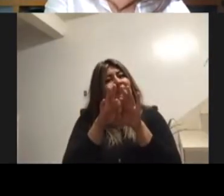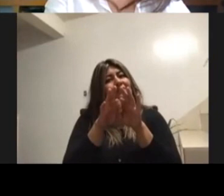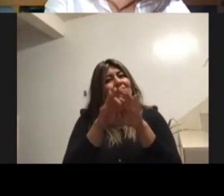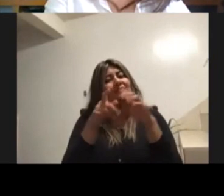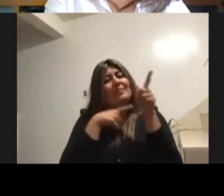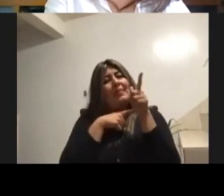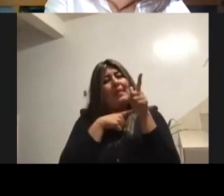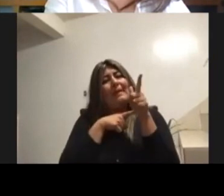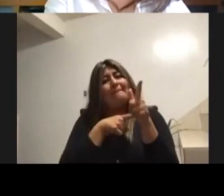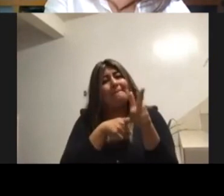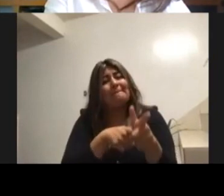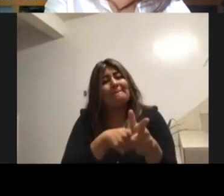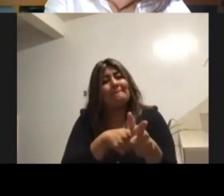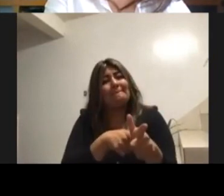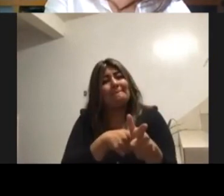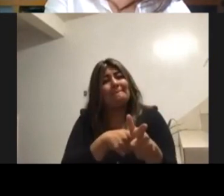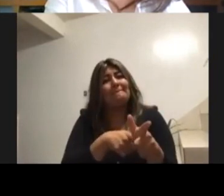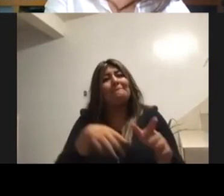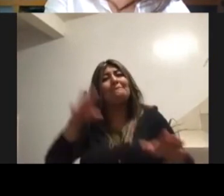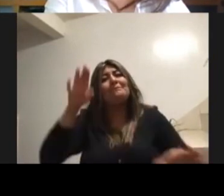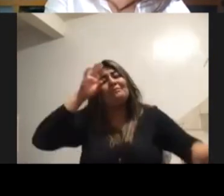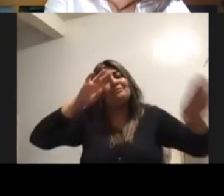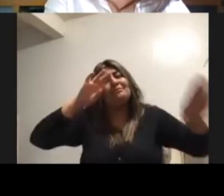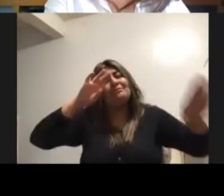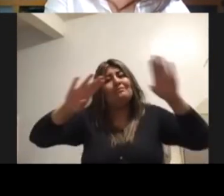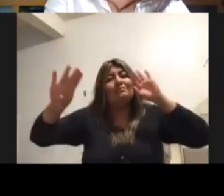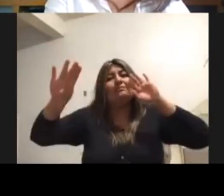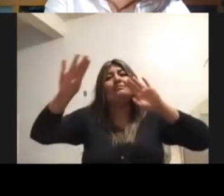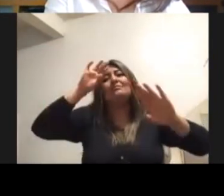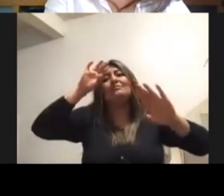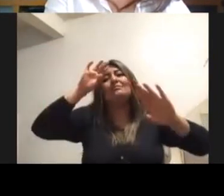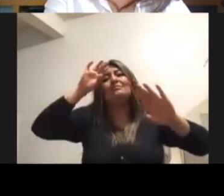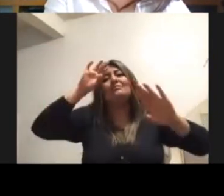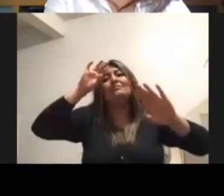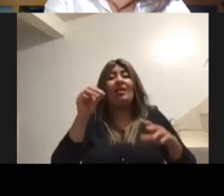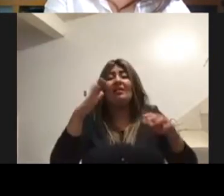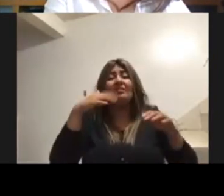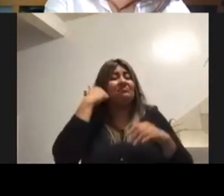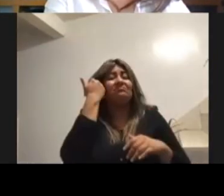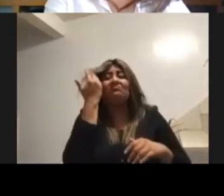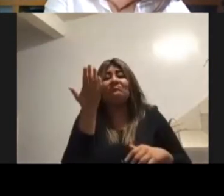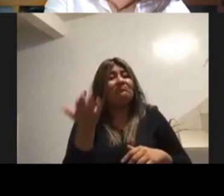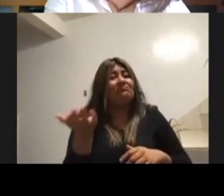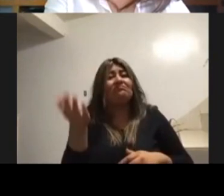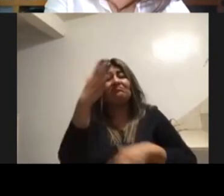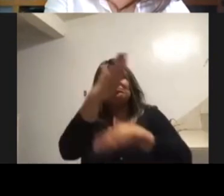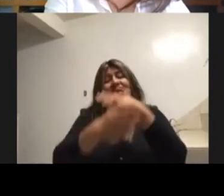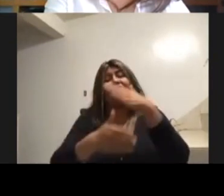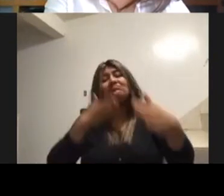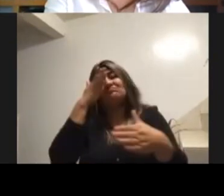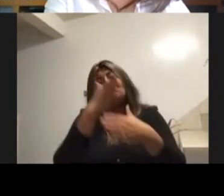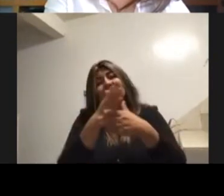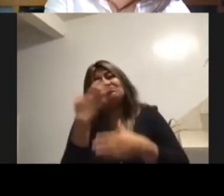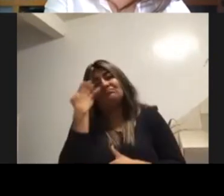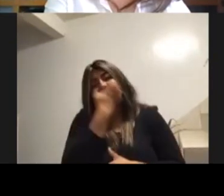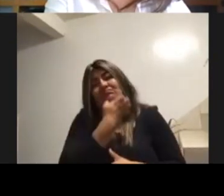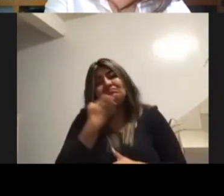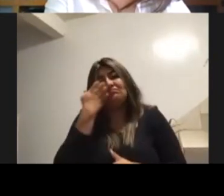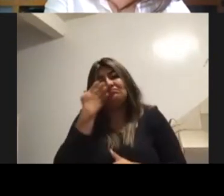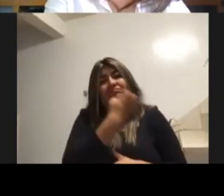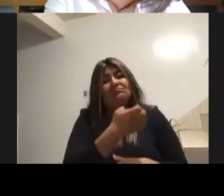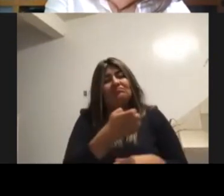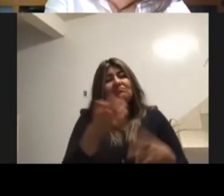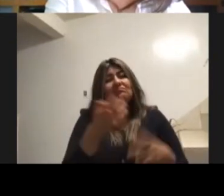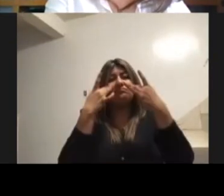que está pensando en no regresar a la escuela después de la pandemia. Yo creo que eso es